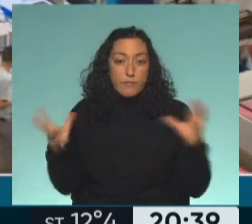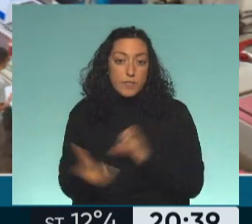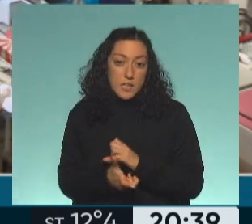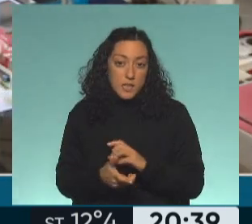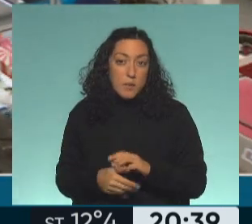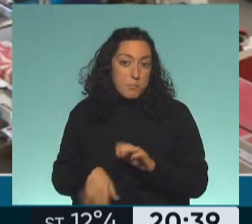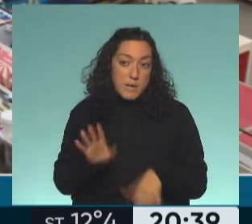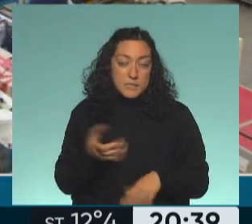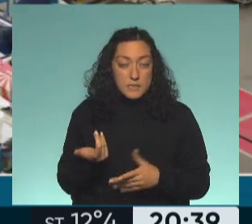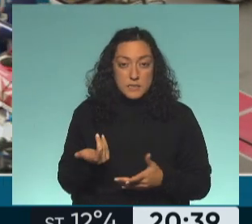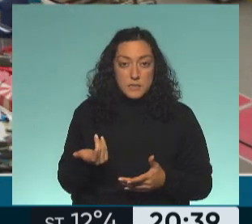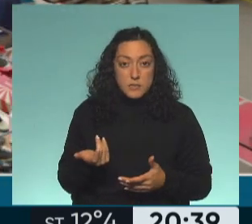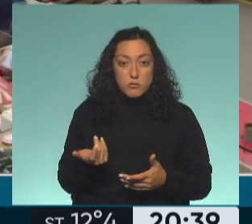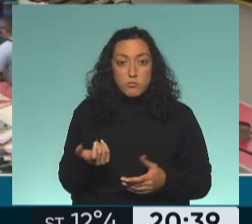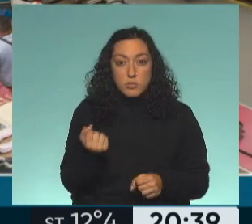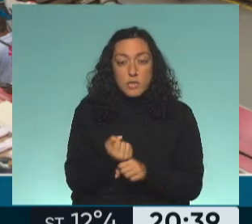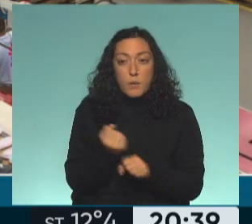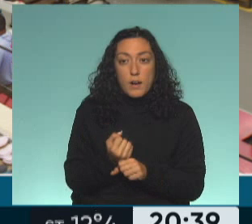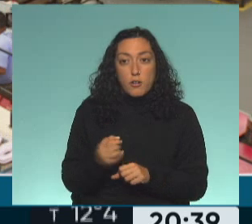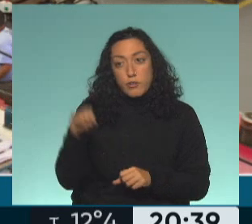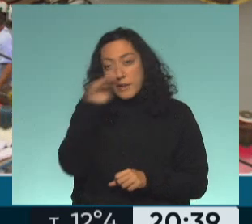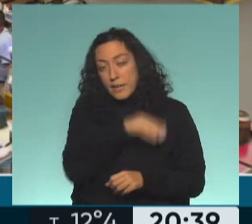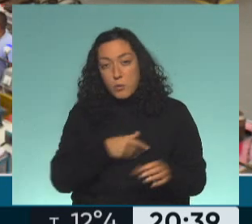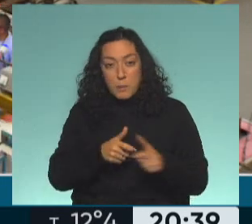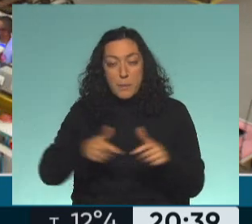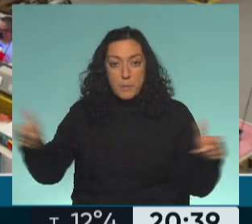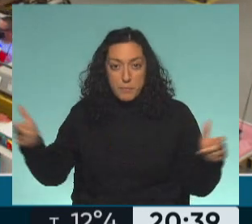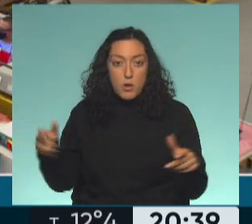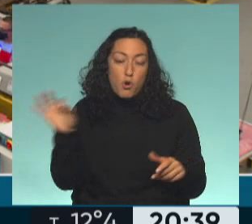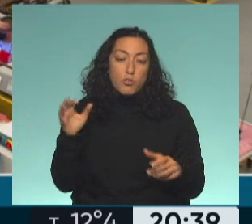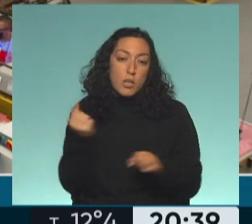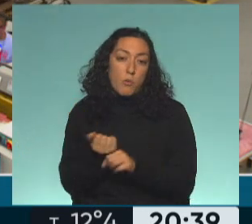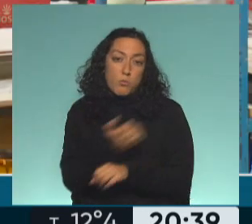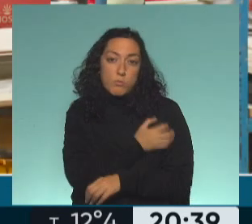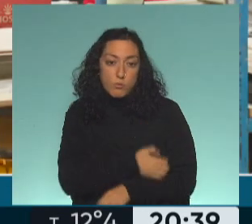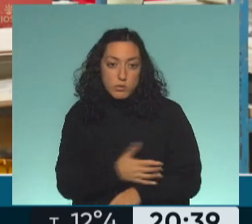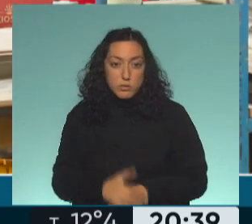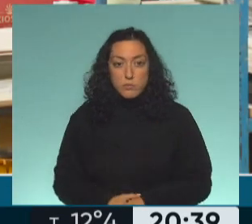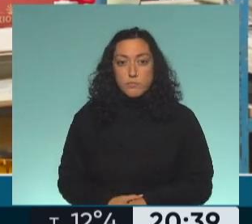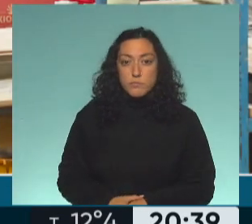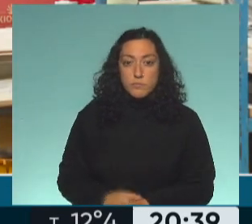generándole grandes proporciones de trabajo informal o de trabajo pobre. La verdad que